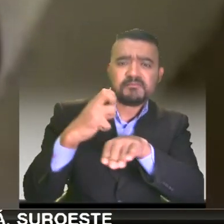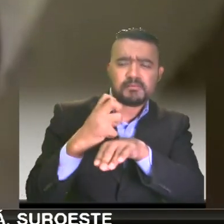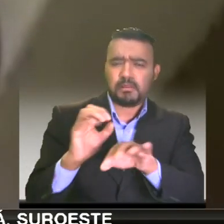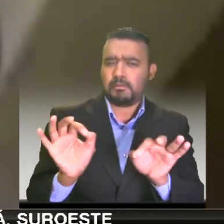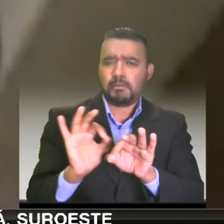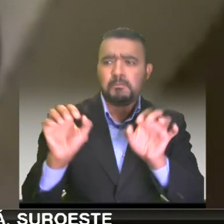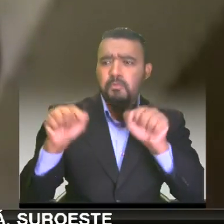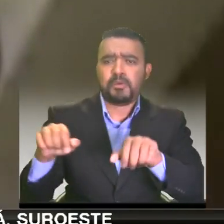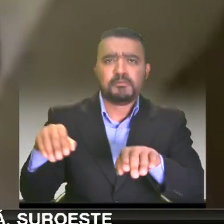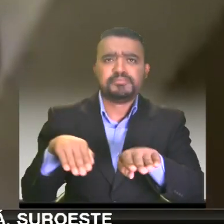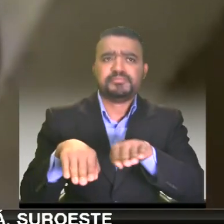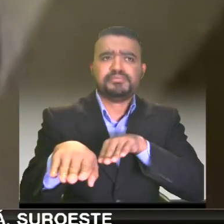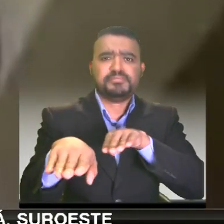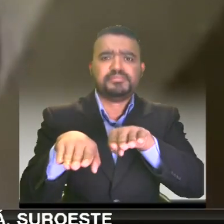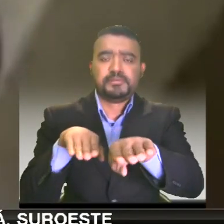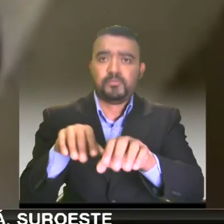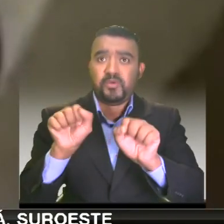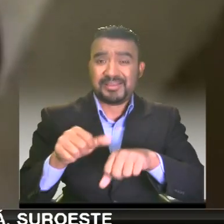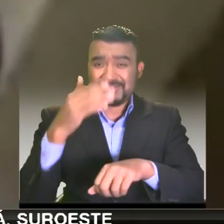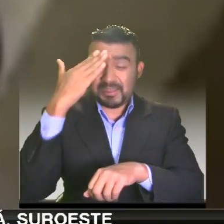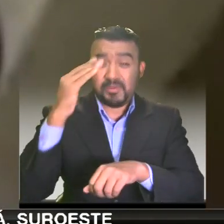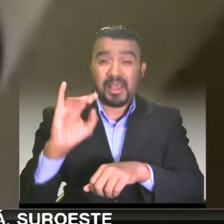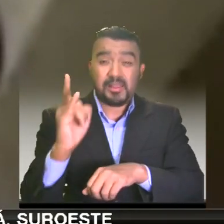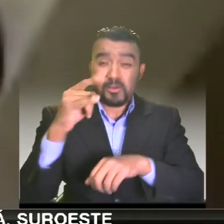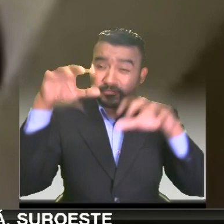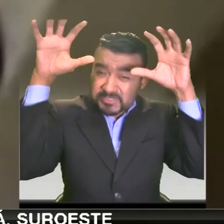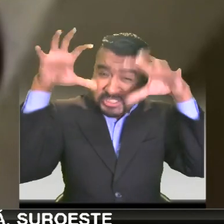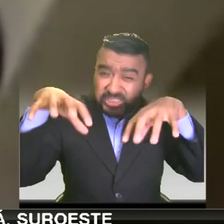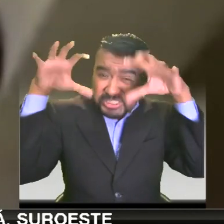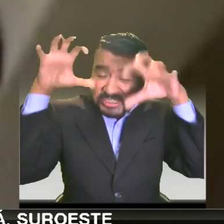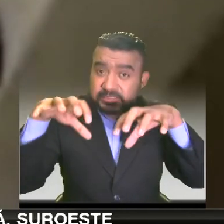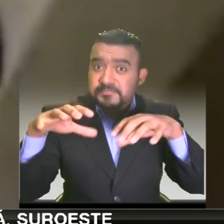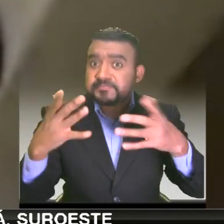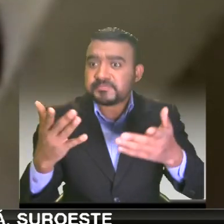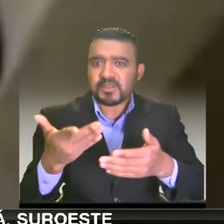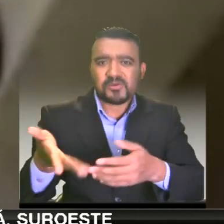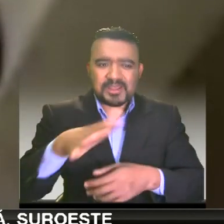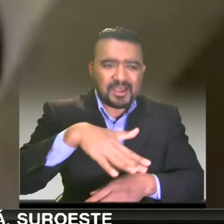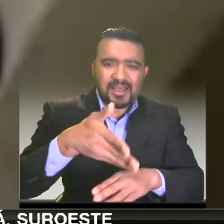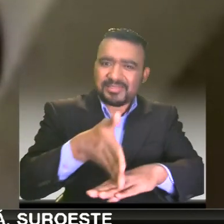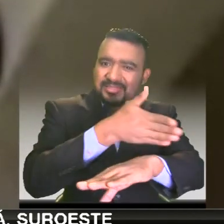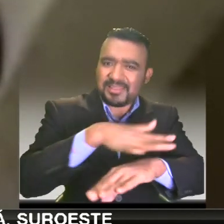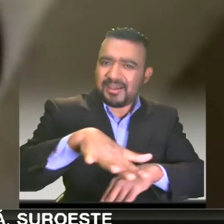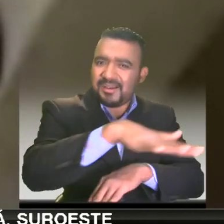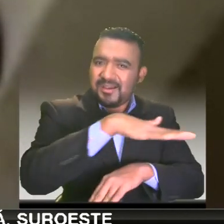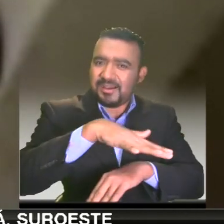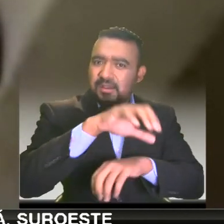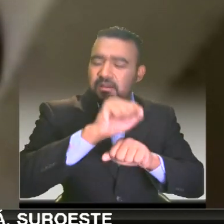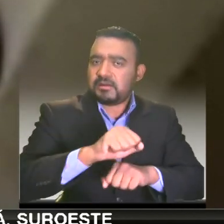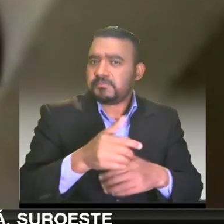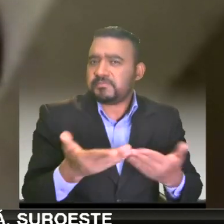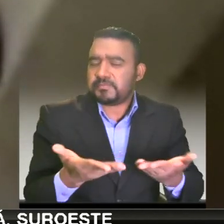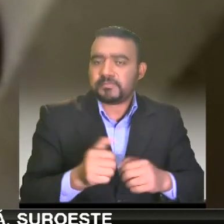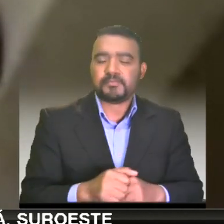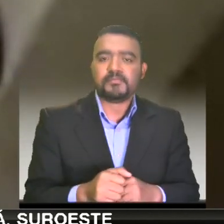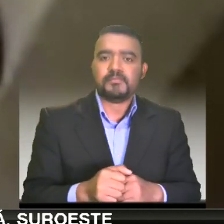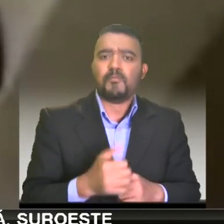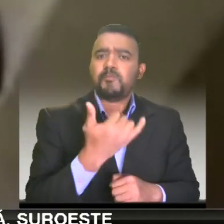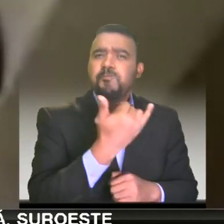ola invernal que puede afectar los sitios anteriores se